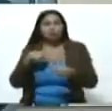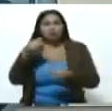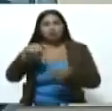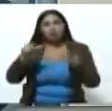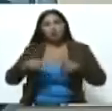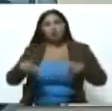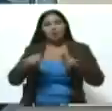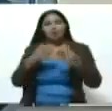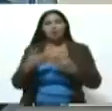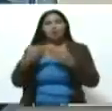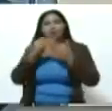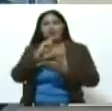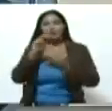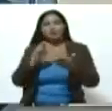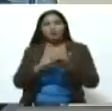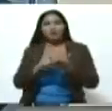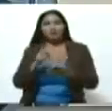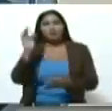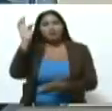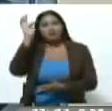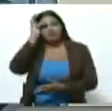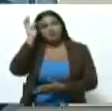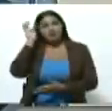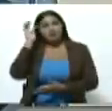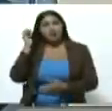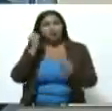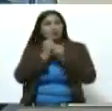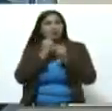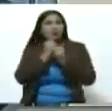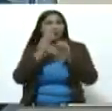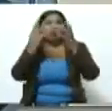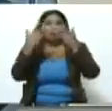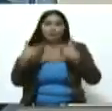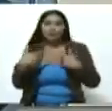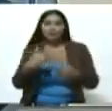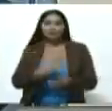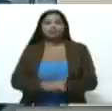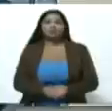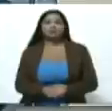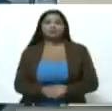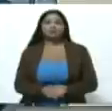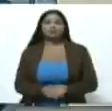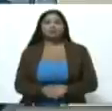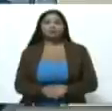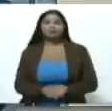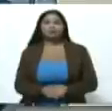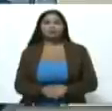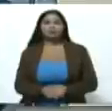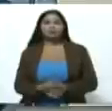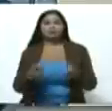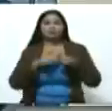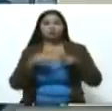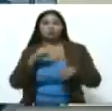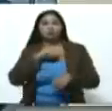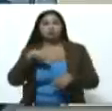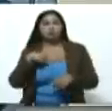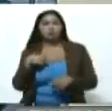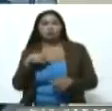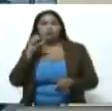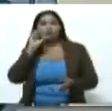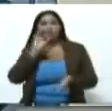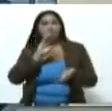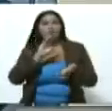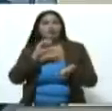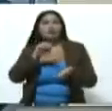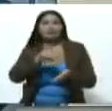Escuela Nacional de Fiscales, al trabajo, a la empresa, en el campo, en la ciudad, no, pero